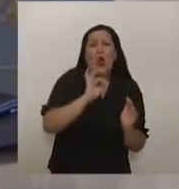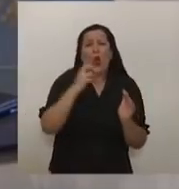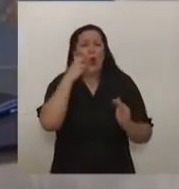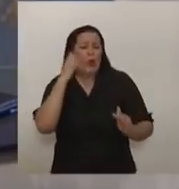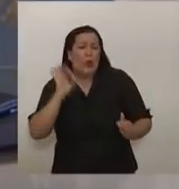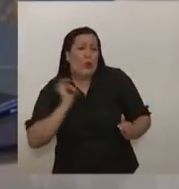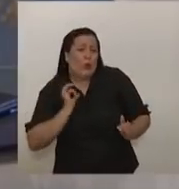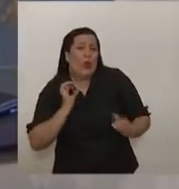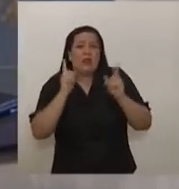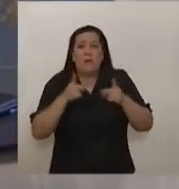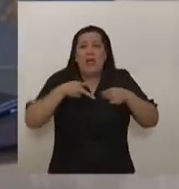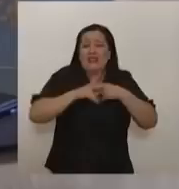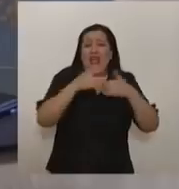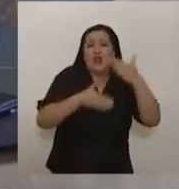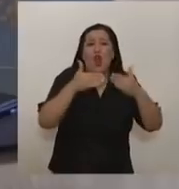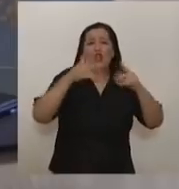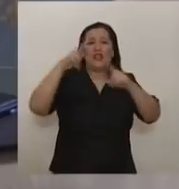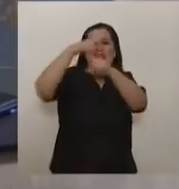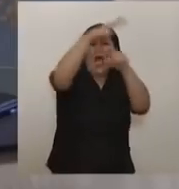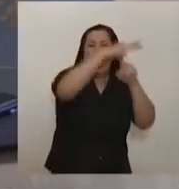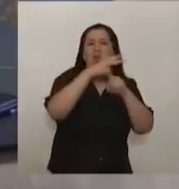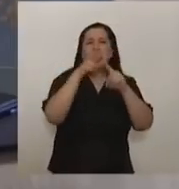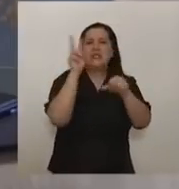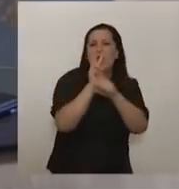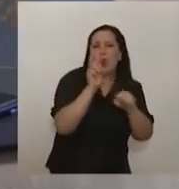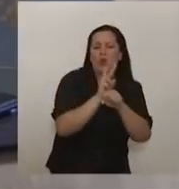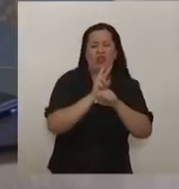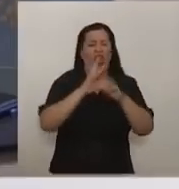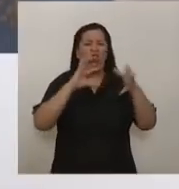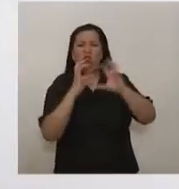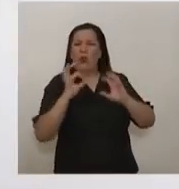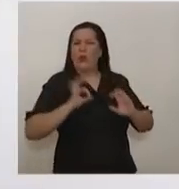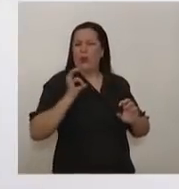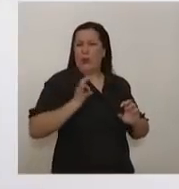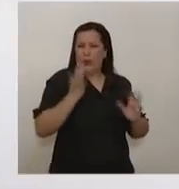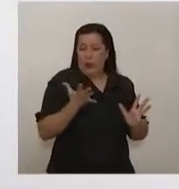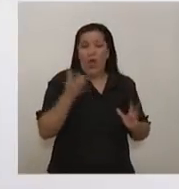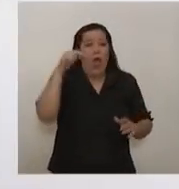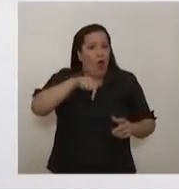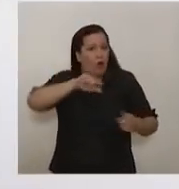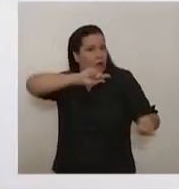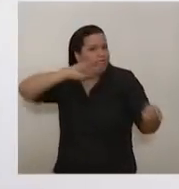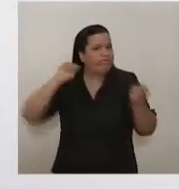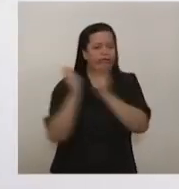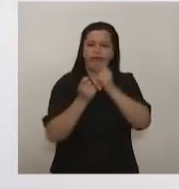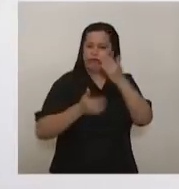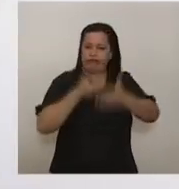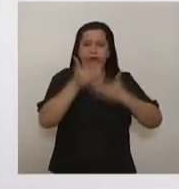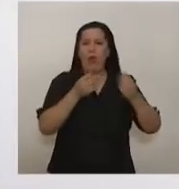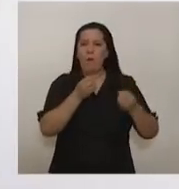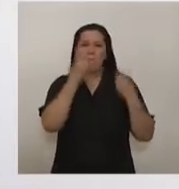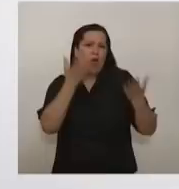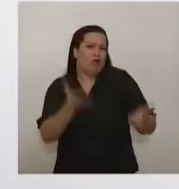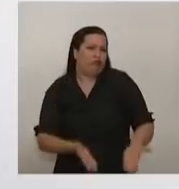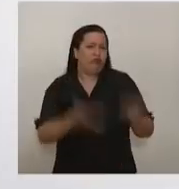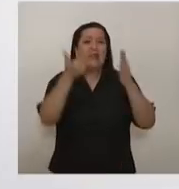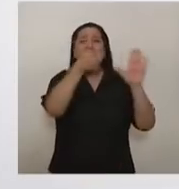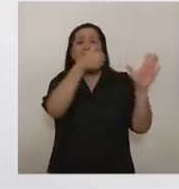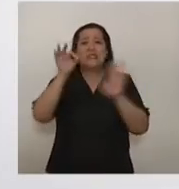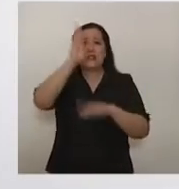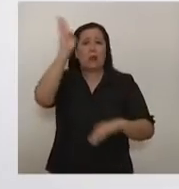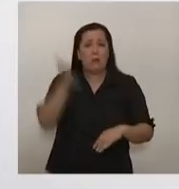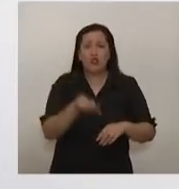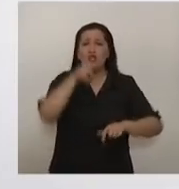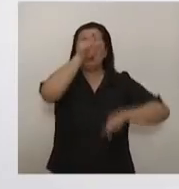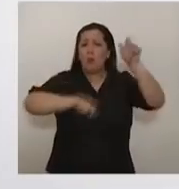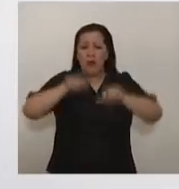viejos y la tecnología de radares y seguridad era anticuada. En estos años aumentó casi un 60%